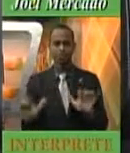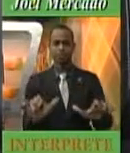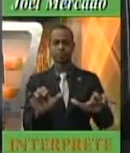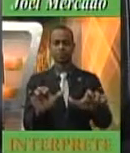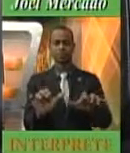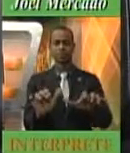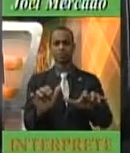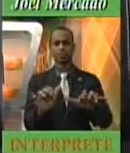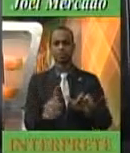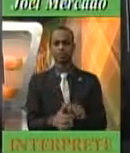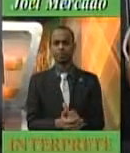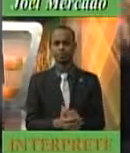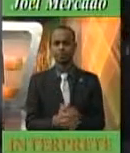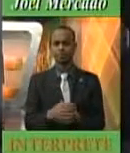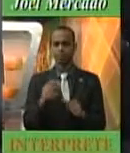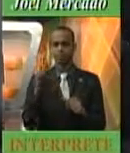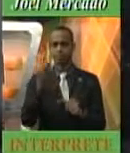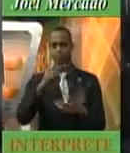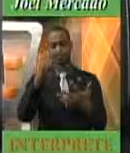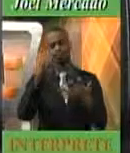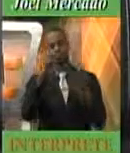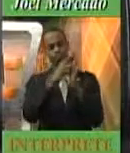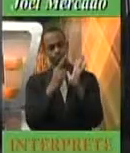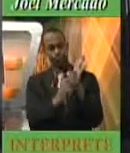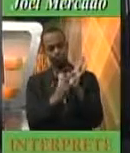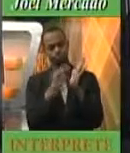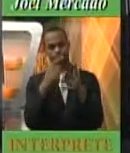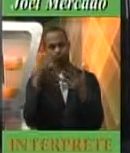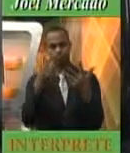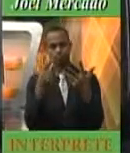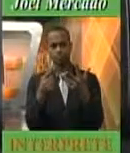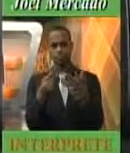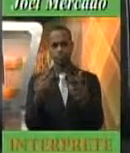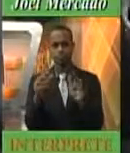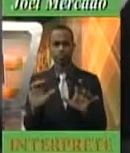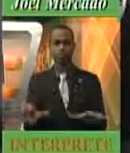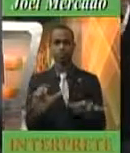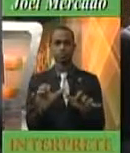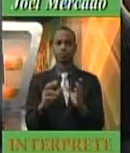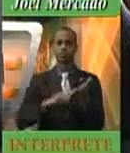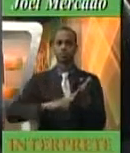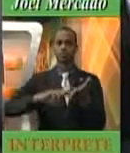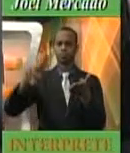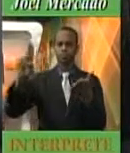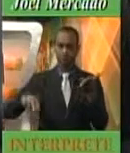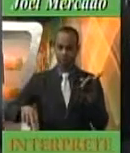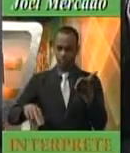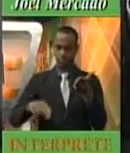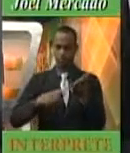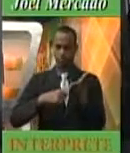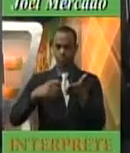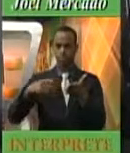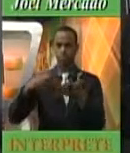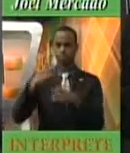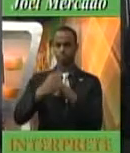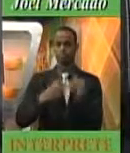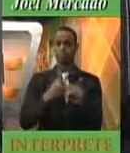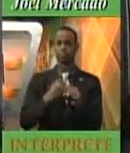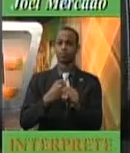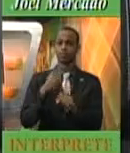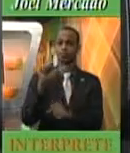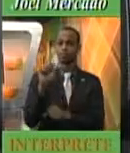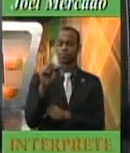inmediata, digamos, con un nivel de reglamentación, como lo es la convención, que ya en el 2008